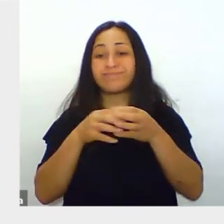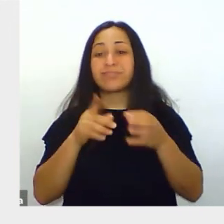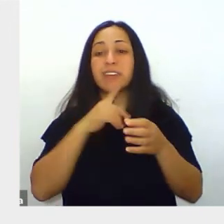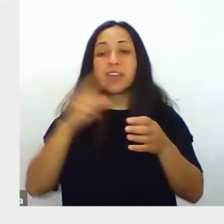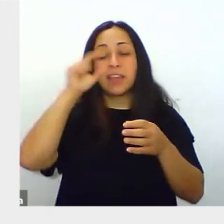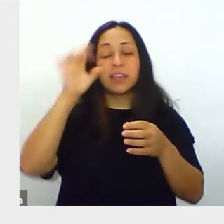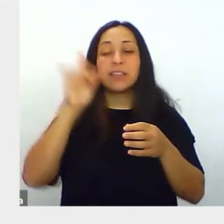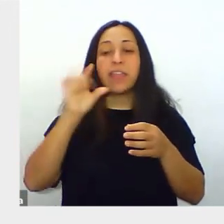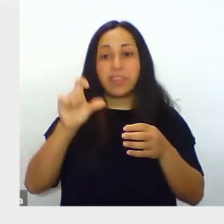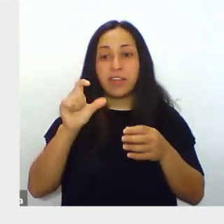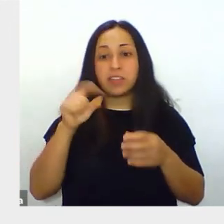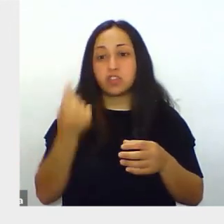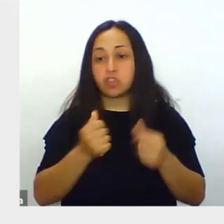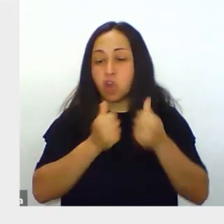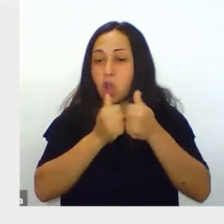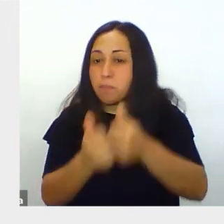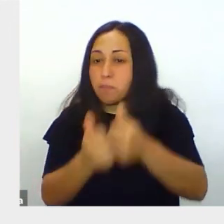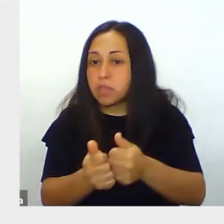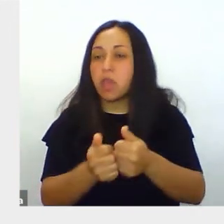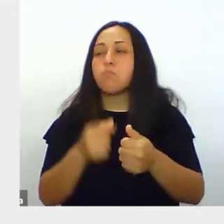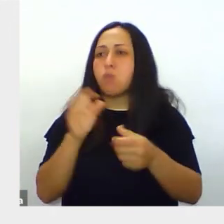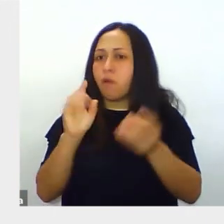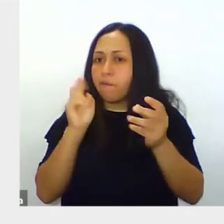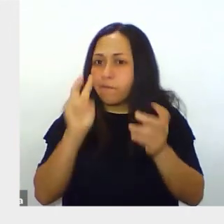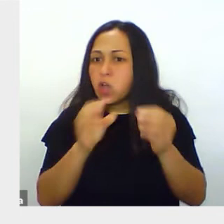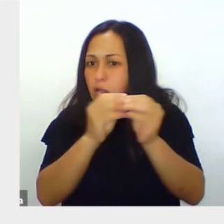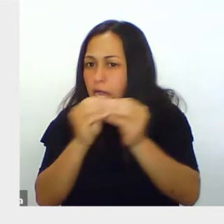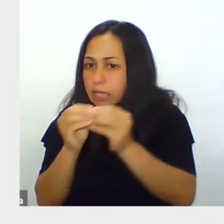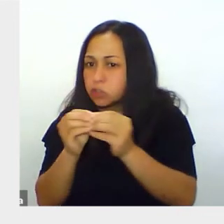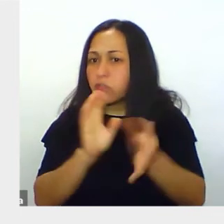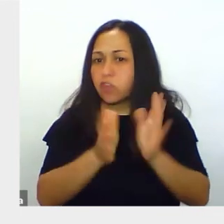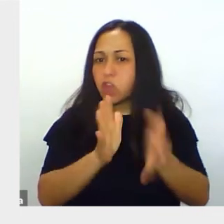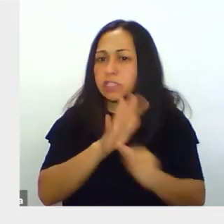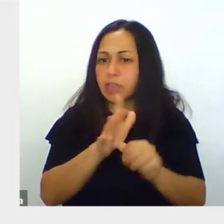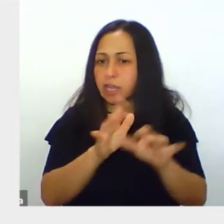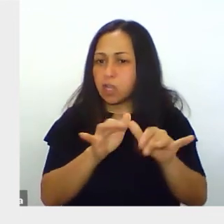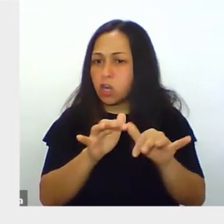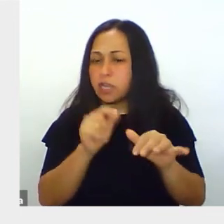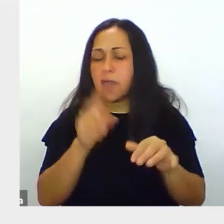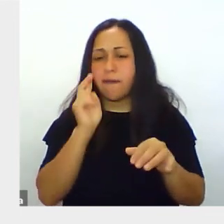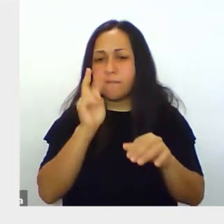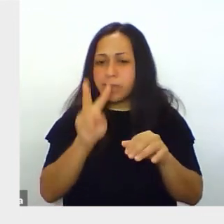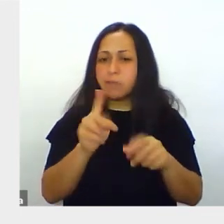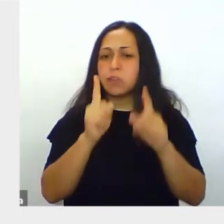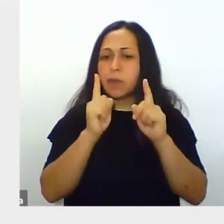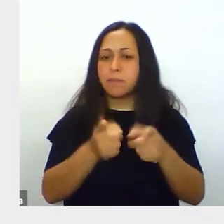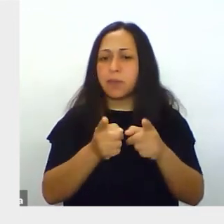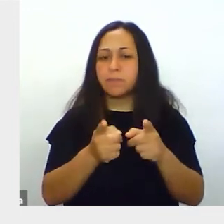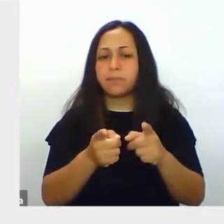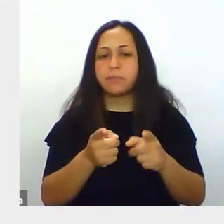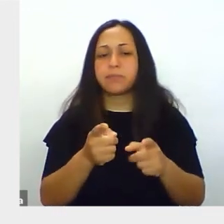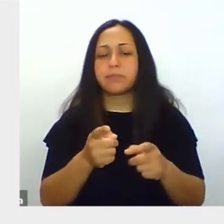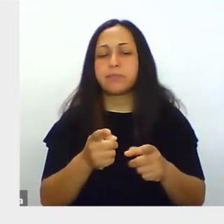ocasiones acompañamos o estuvimos escuchando sobre ciertos casos de violencia de género en línea, y algo que vemos también es que